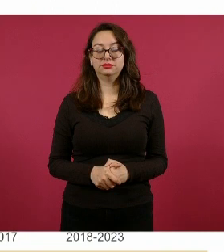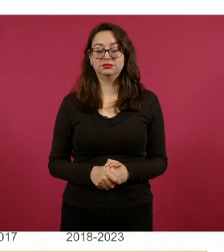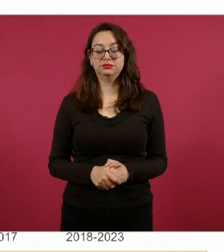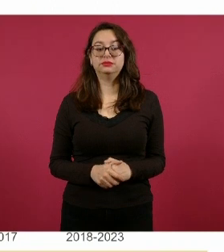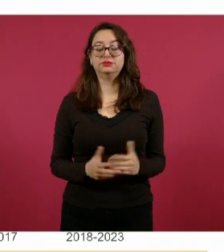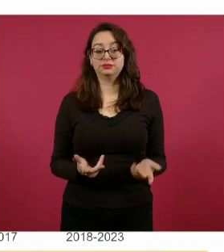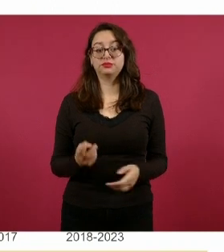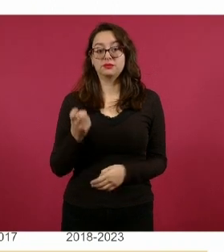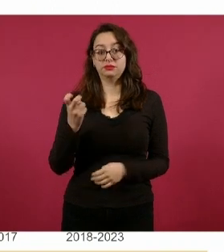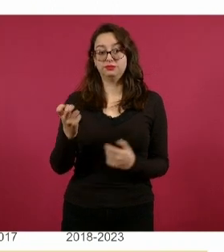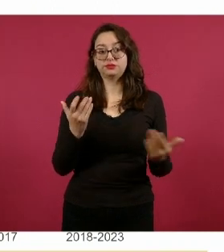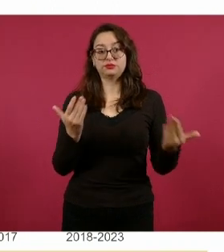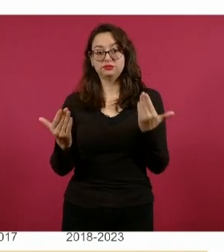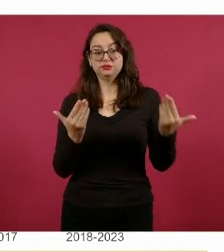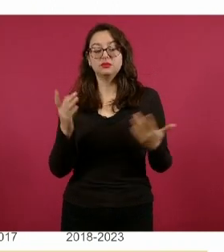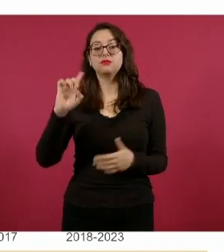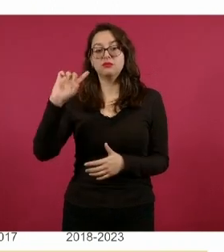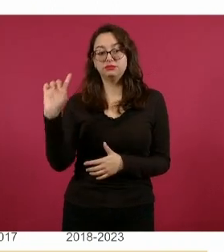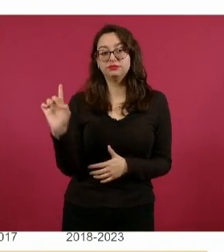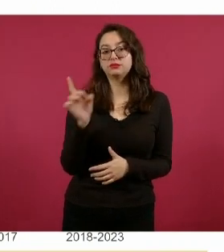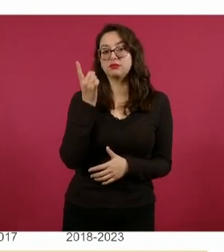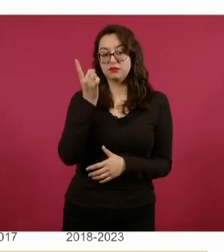así vamos,